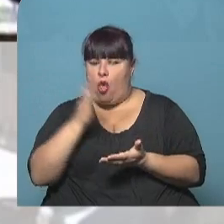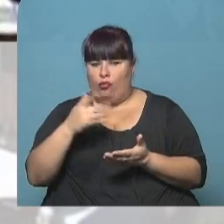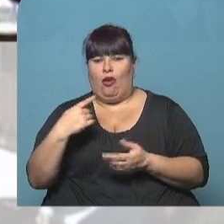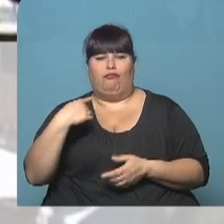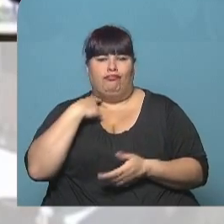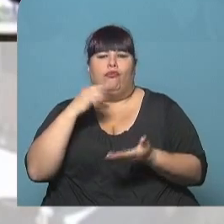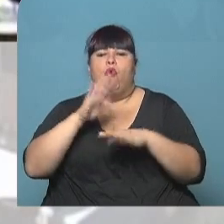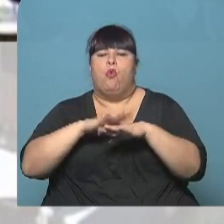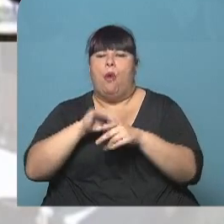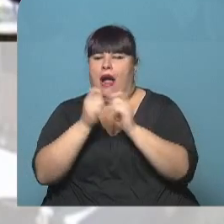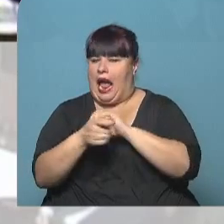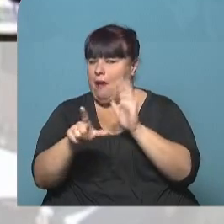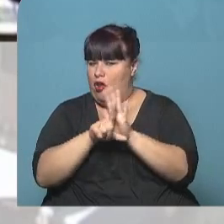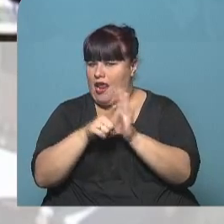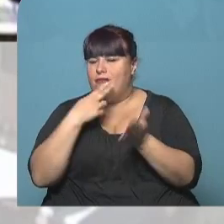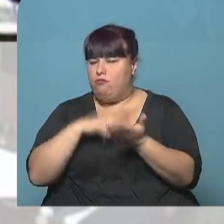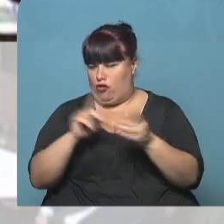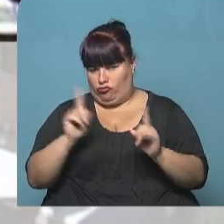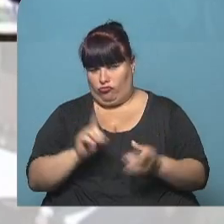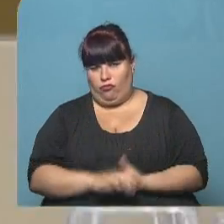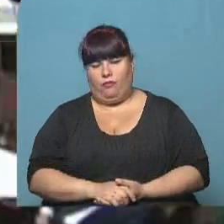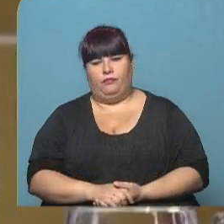verá perjudicado por la reforma tributaria.